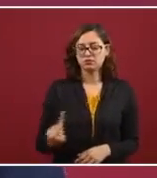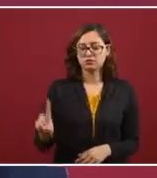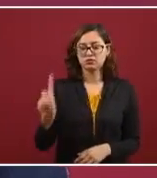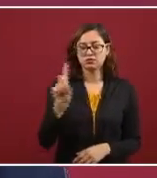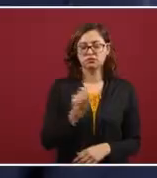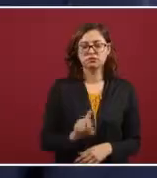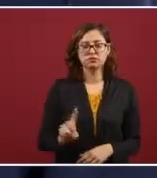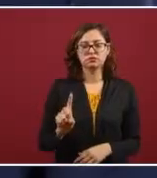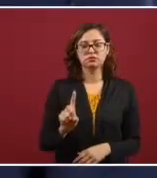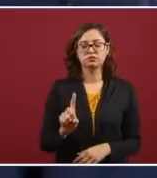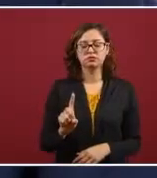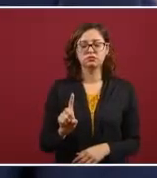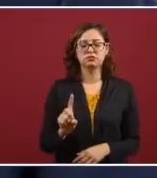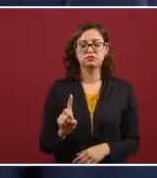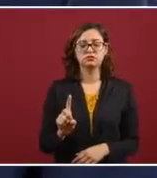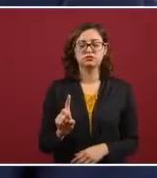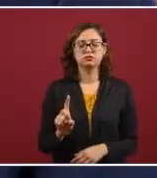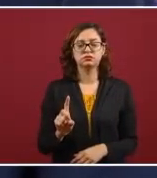incluso